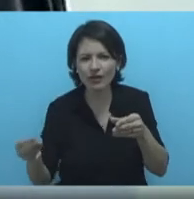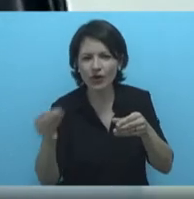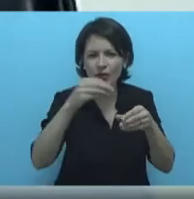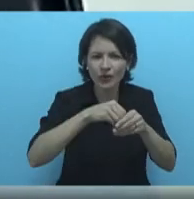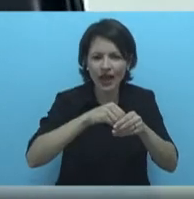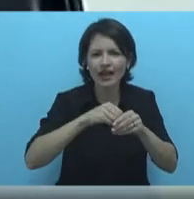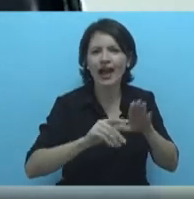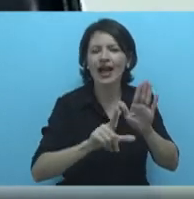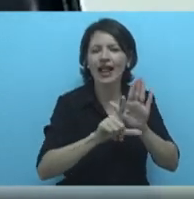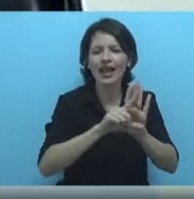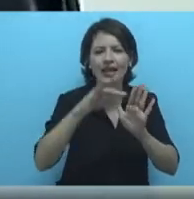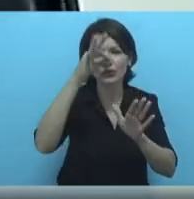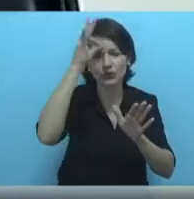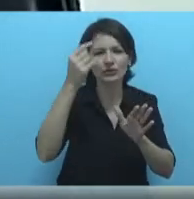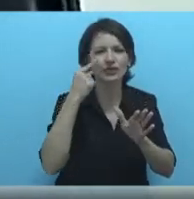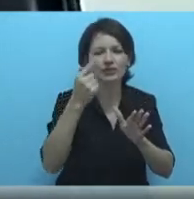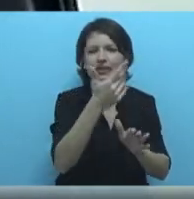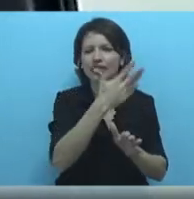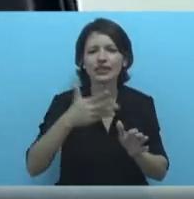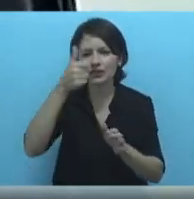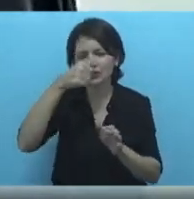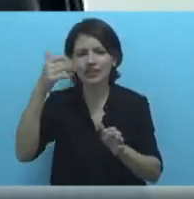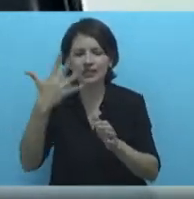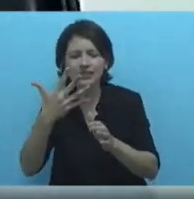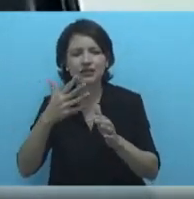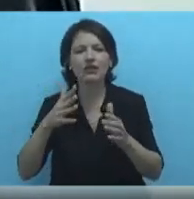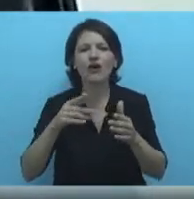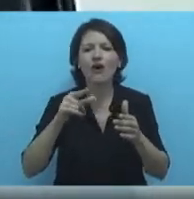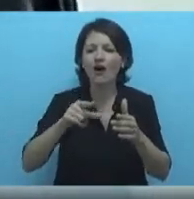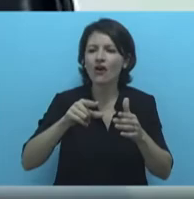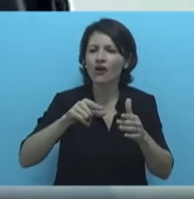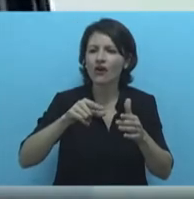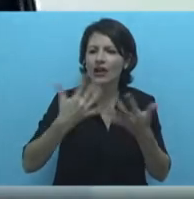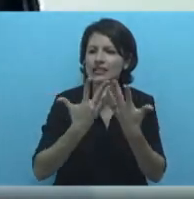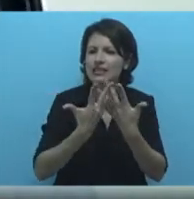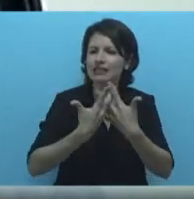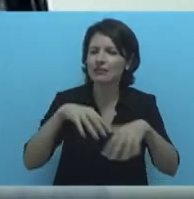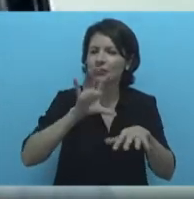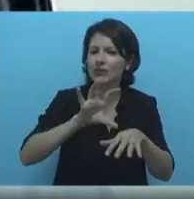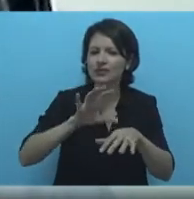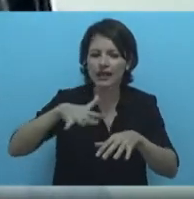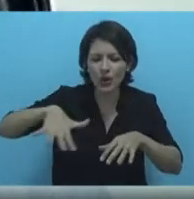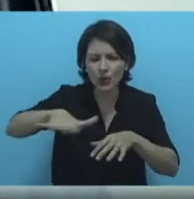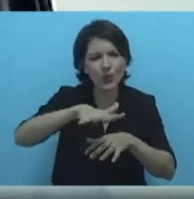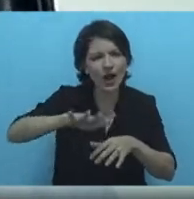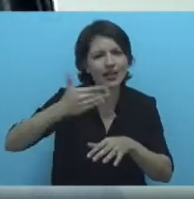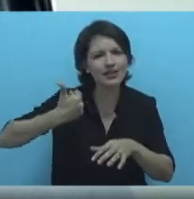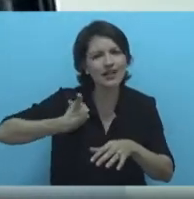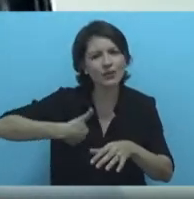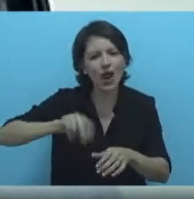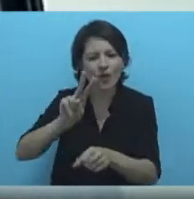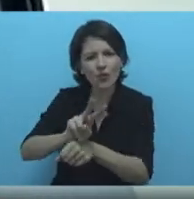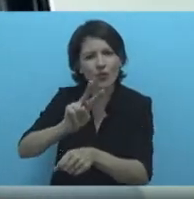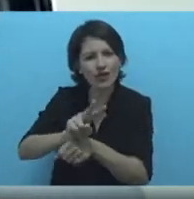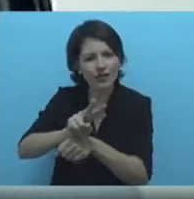está la el sistema provincial de áreas naturales protegidas decirles también que